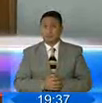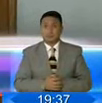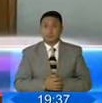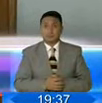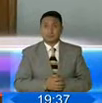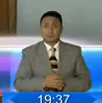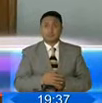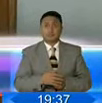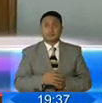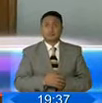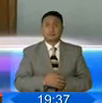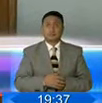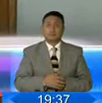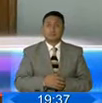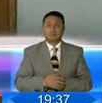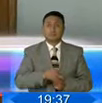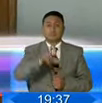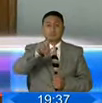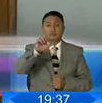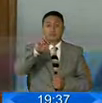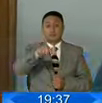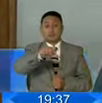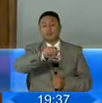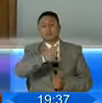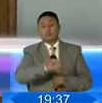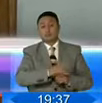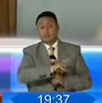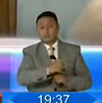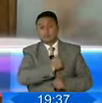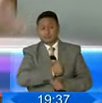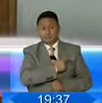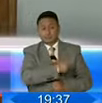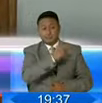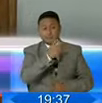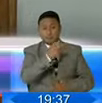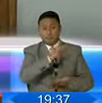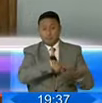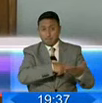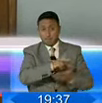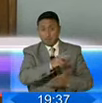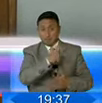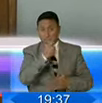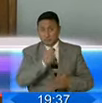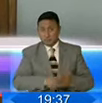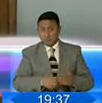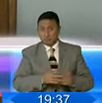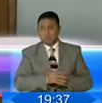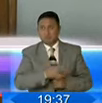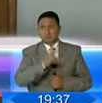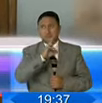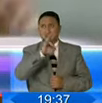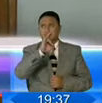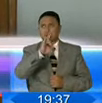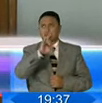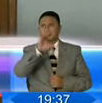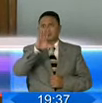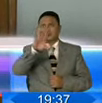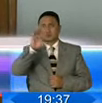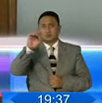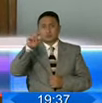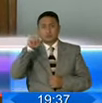Francisco López no tiene prisión. Lastimosamente, él tiene que cancelar una deuda importante, como de 750 mil dólares,